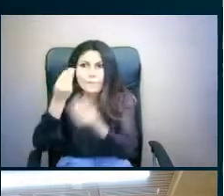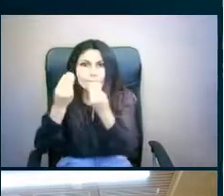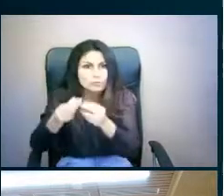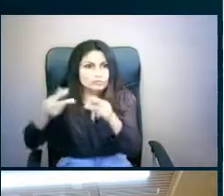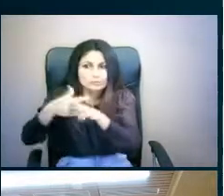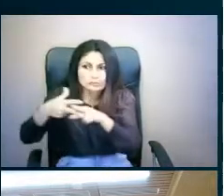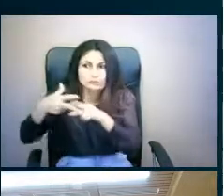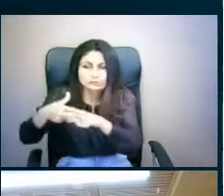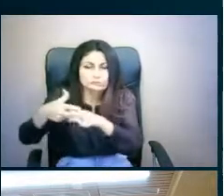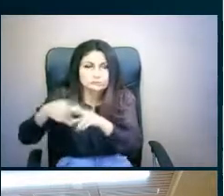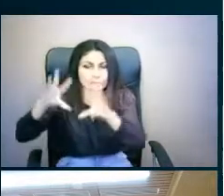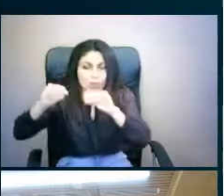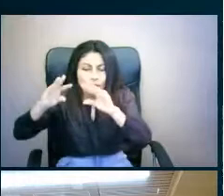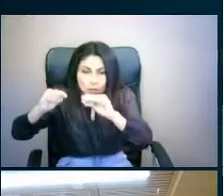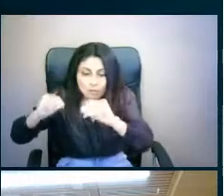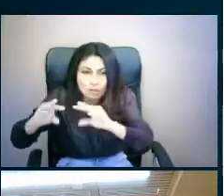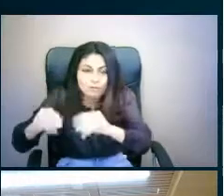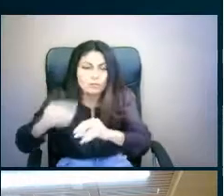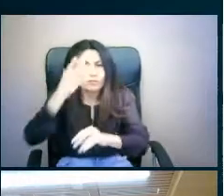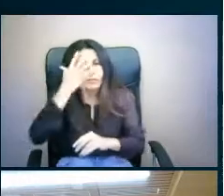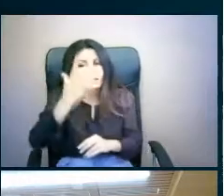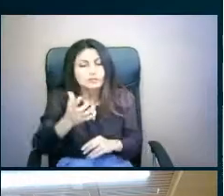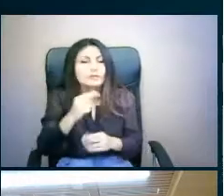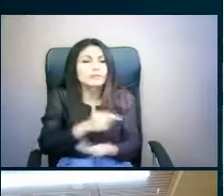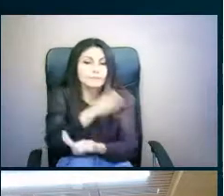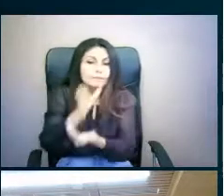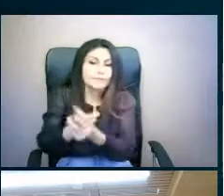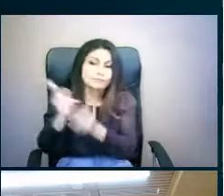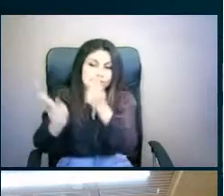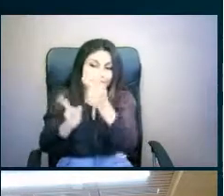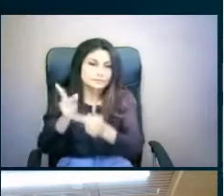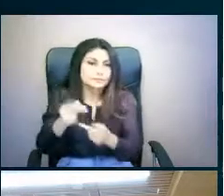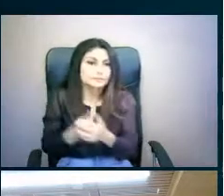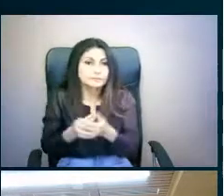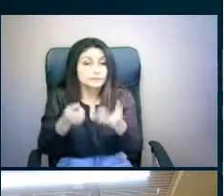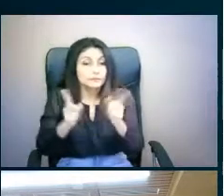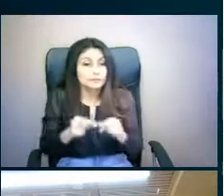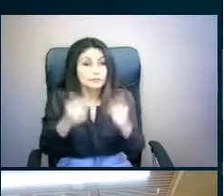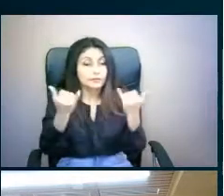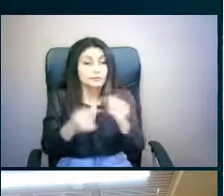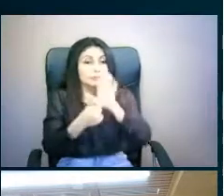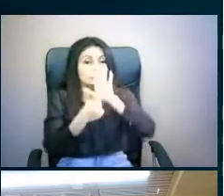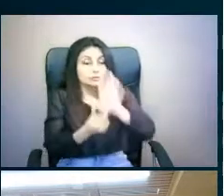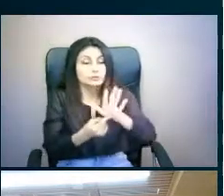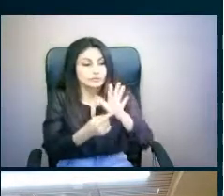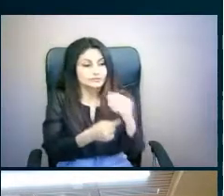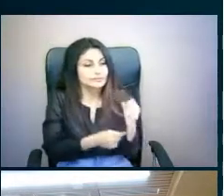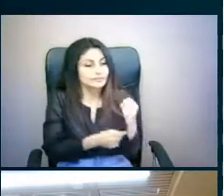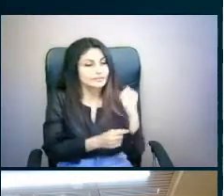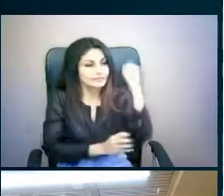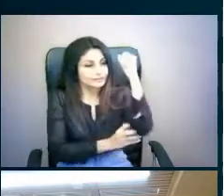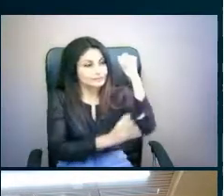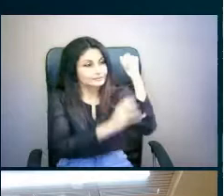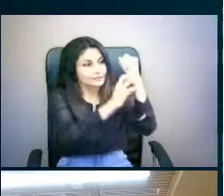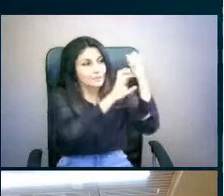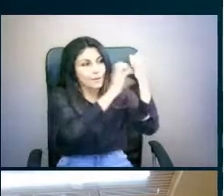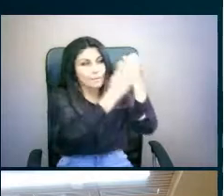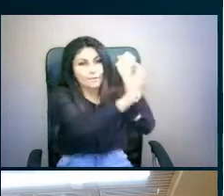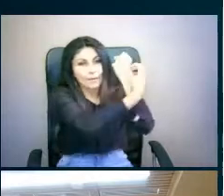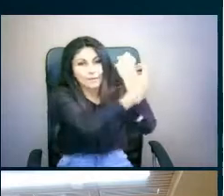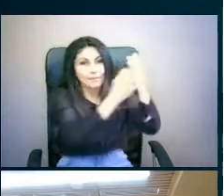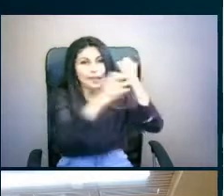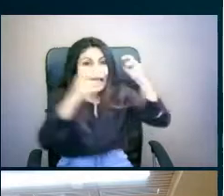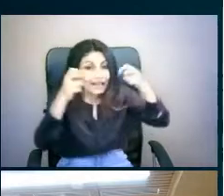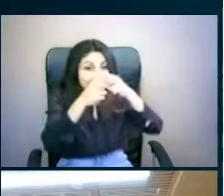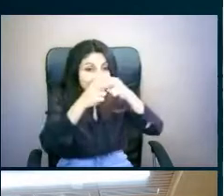confiabilidad. Y por último, le vamos a mostrar los transformadores sobrecargados que nos permiten visualizar la carga